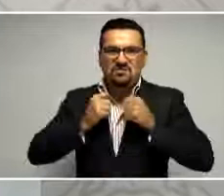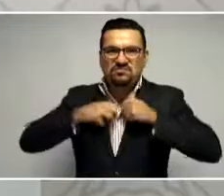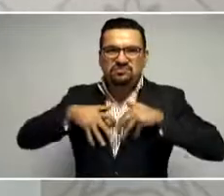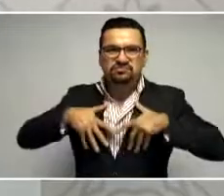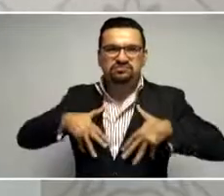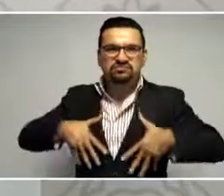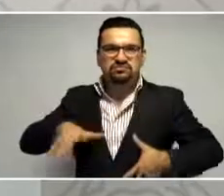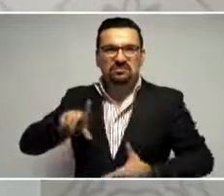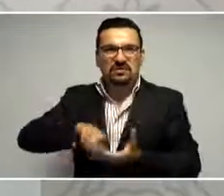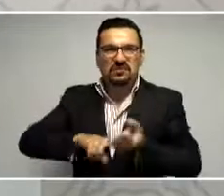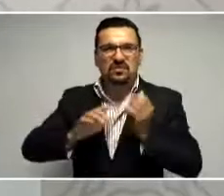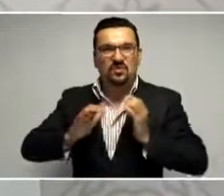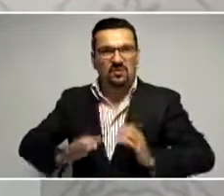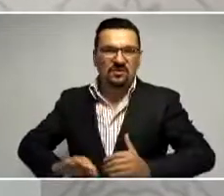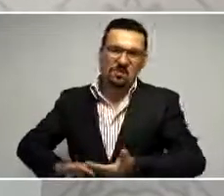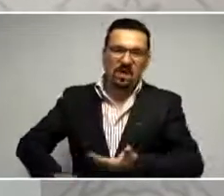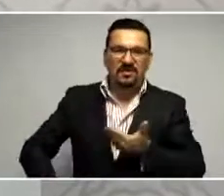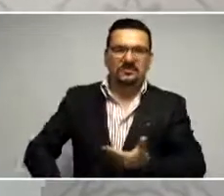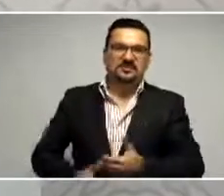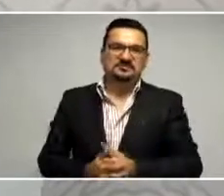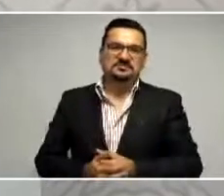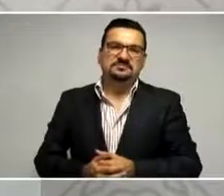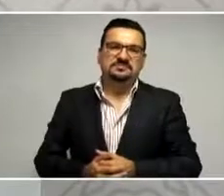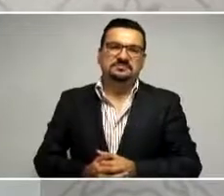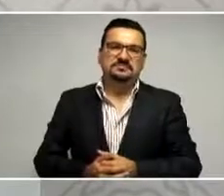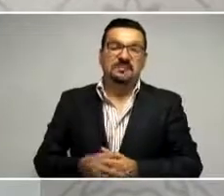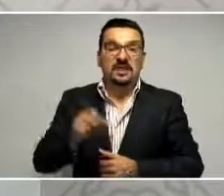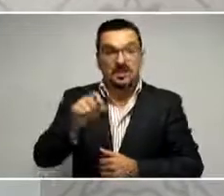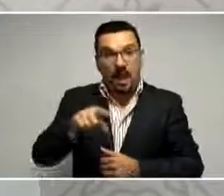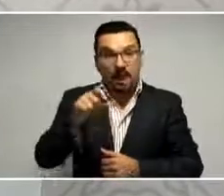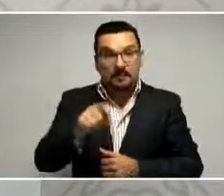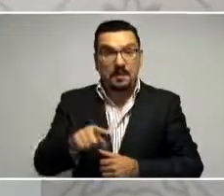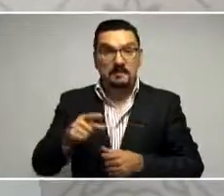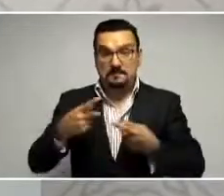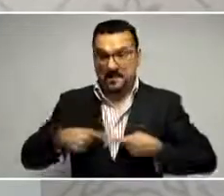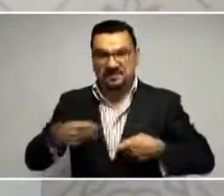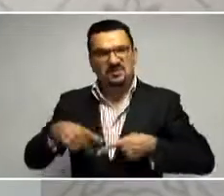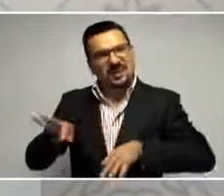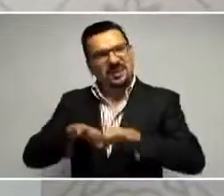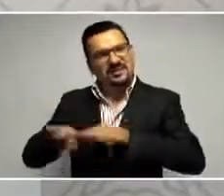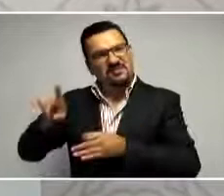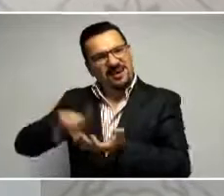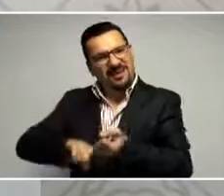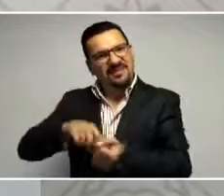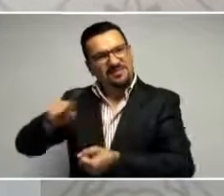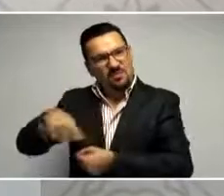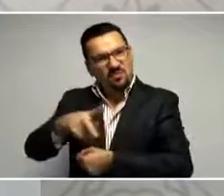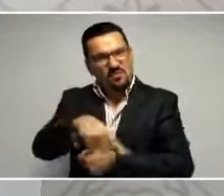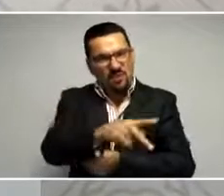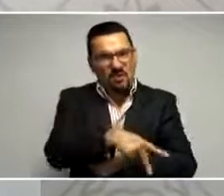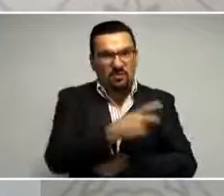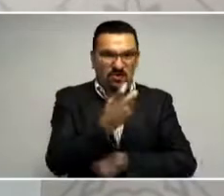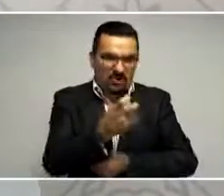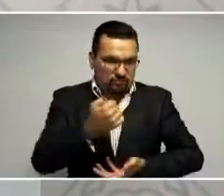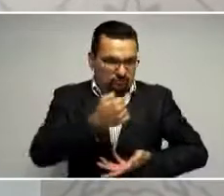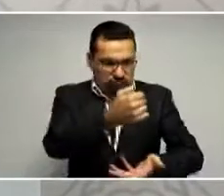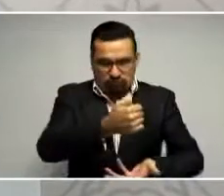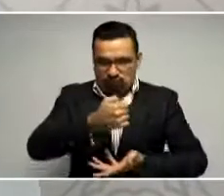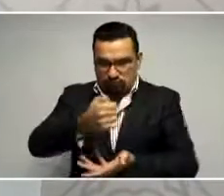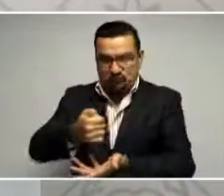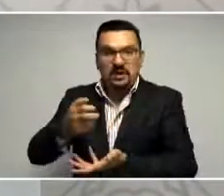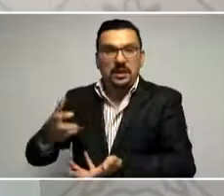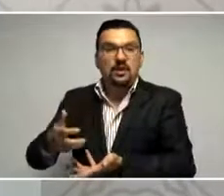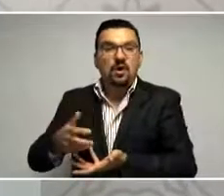organismo. Por su parte, cada uno de los jurisdiccionales harán la entrega de los oxímetros